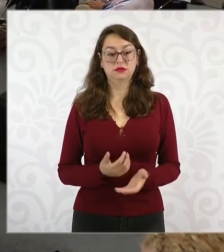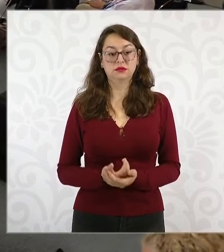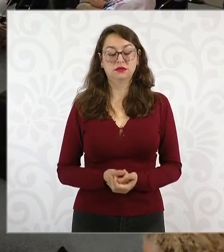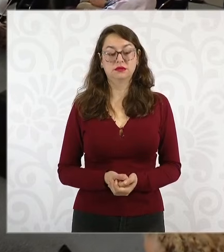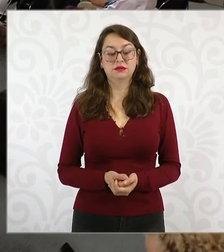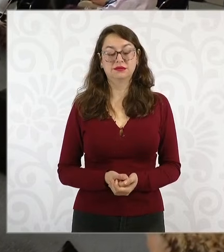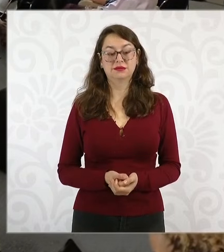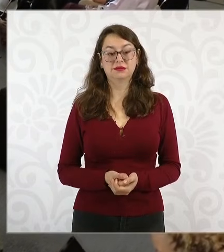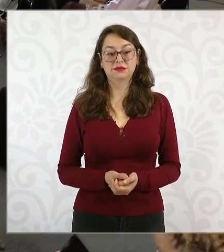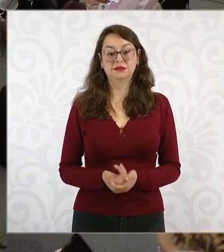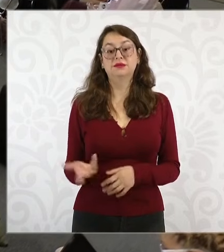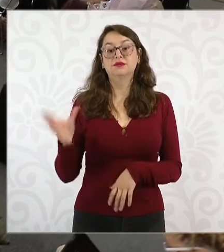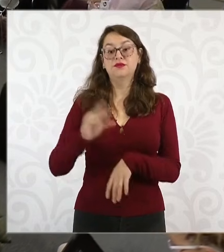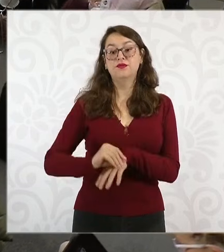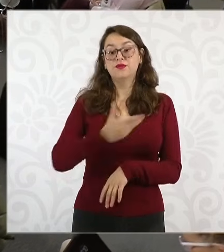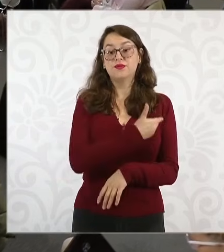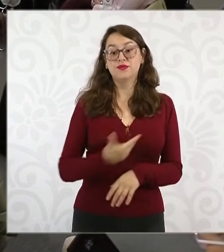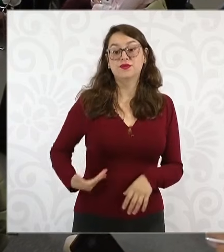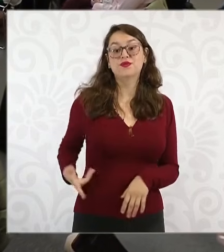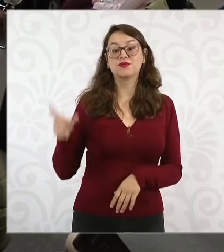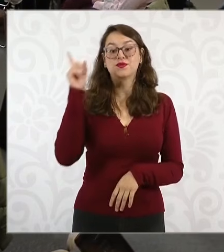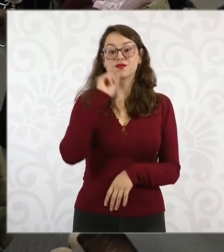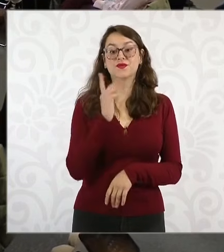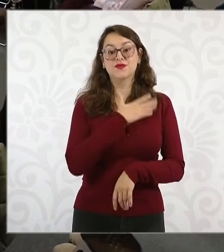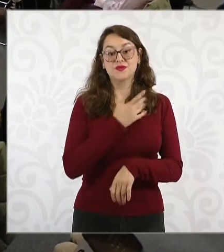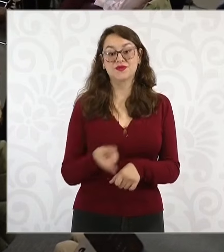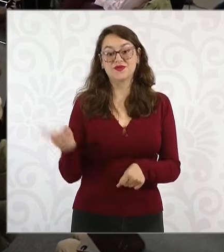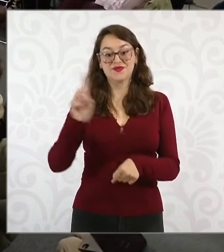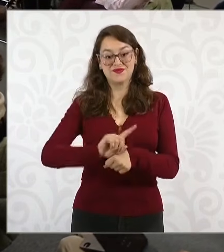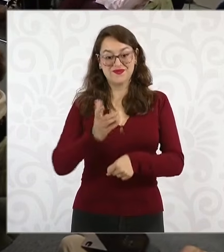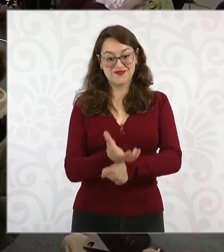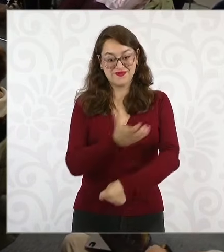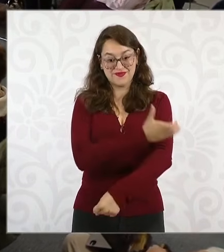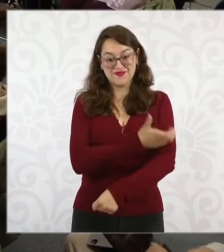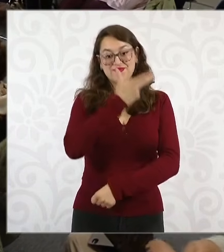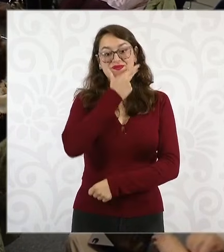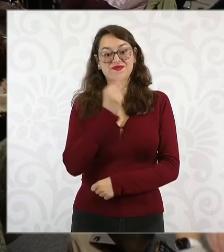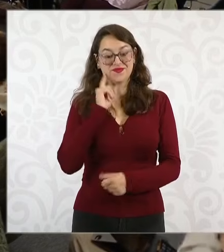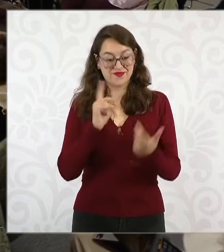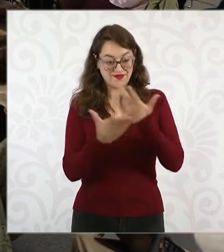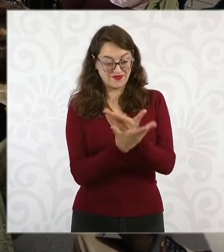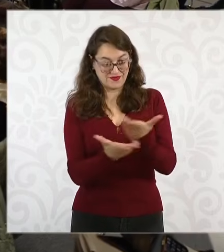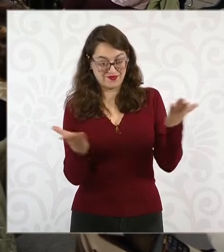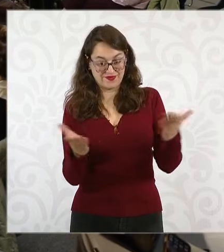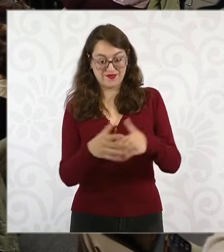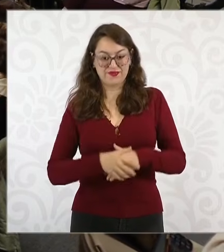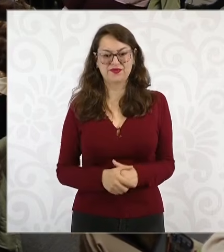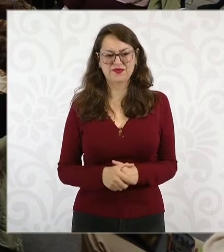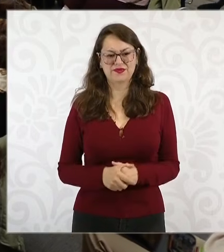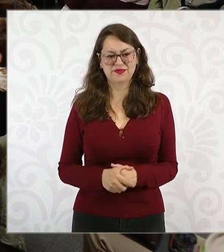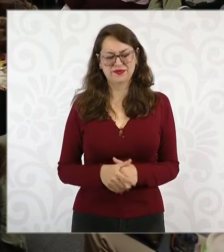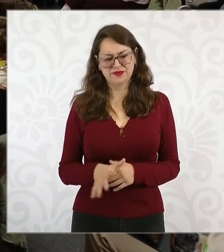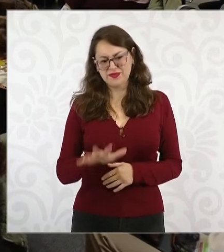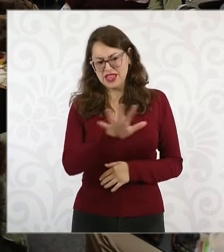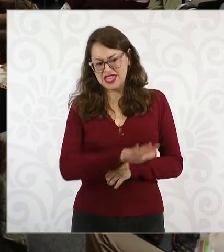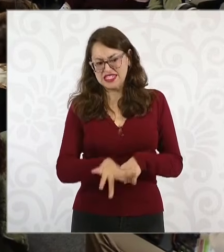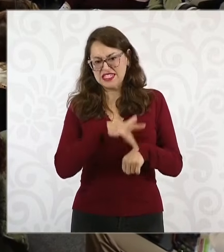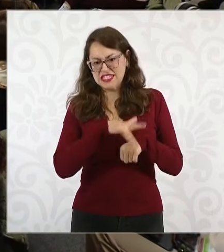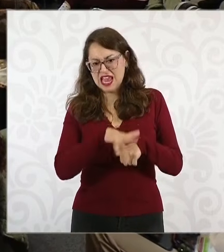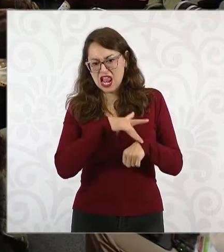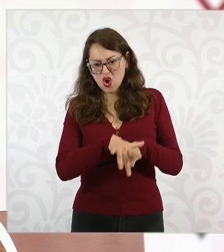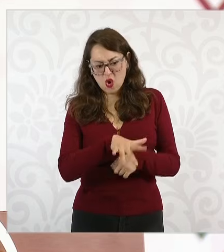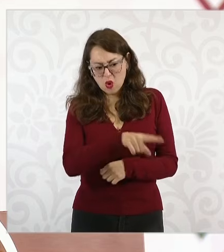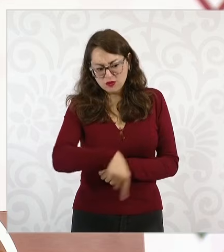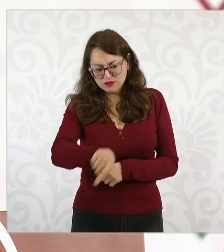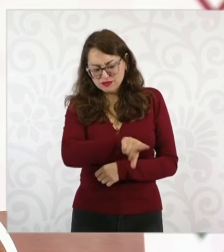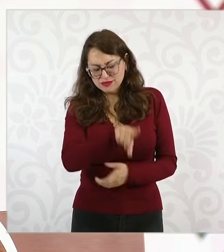Con su permiso, Presidenta, muy buenos días, compañeras, compañeros. Hablando de Chalco, Chalco tiene